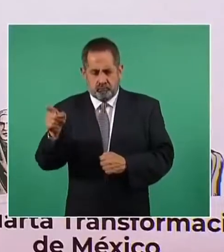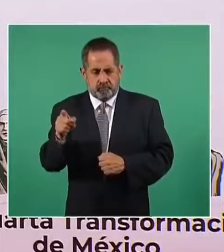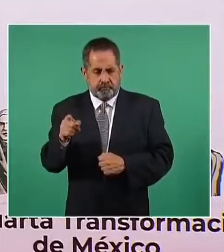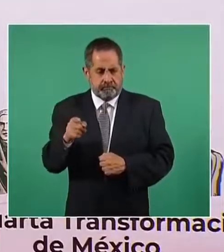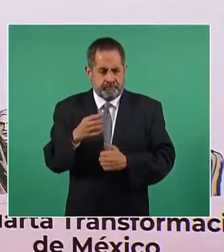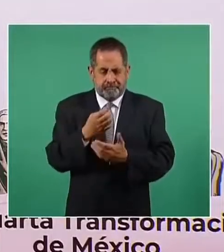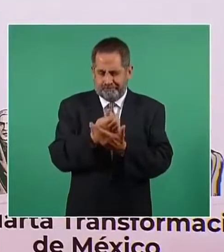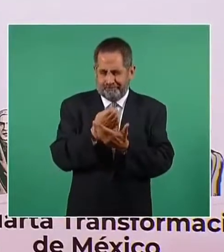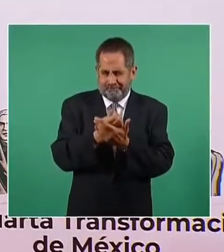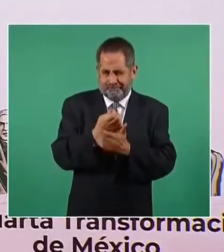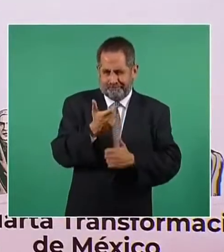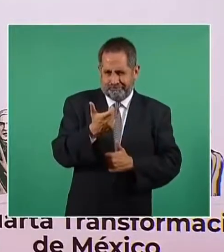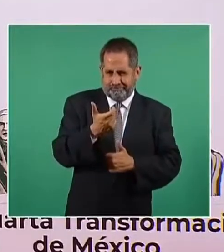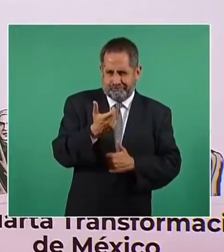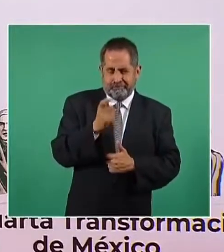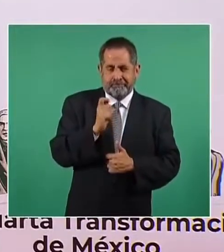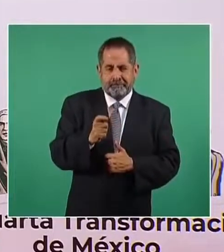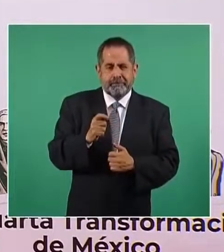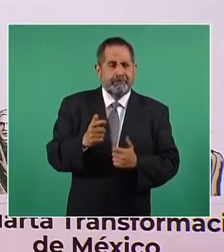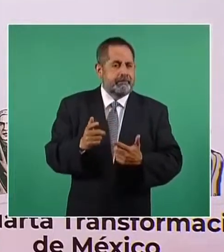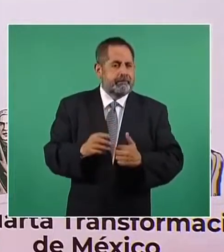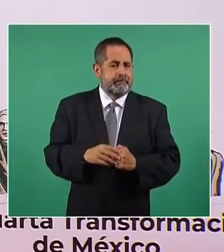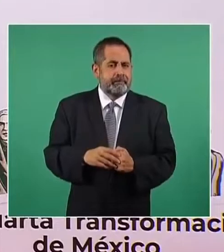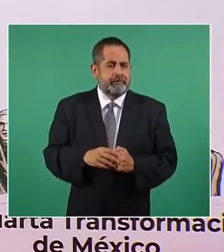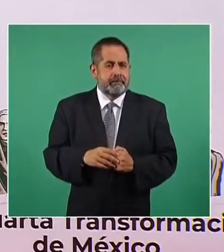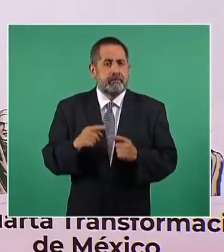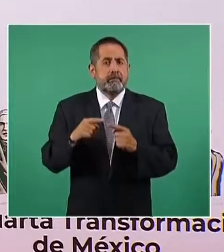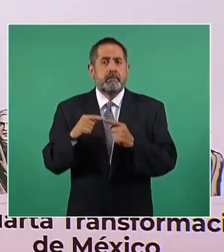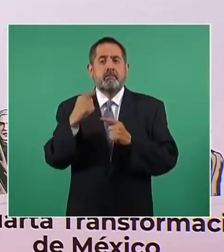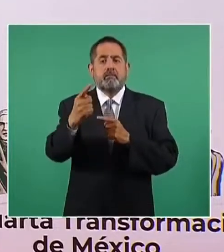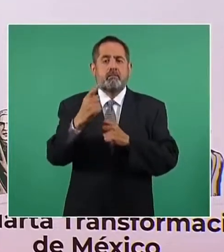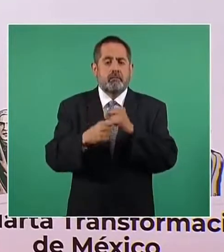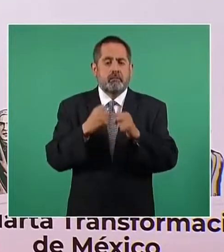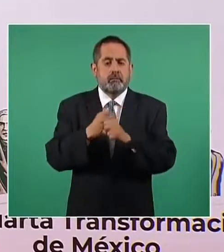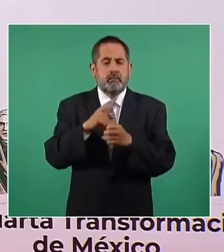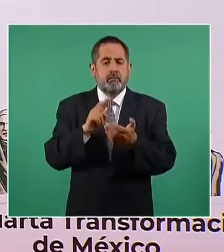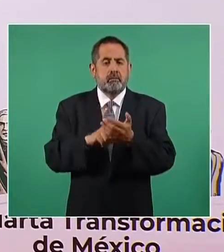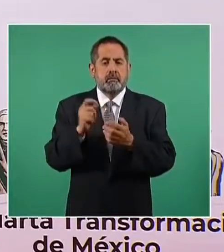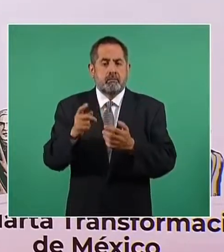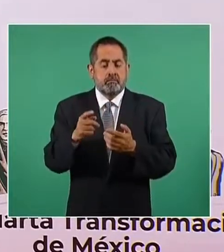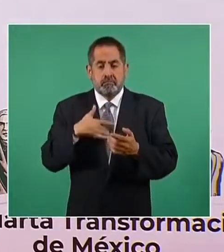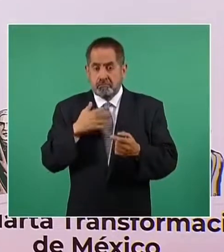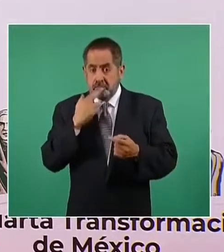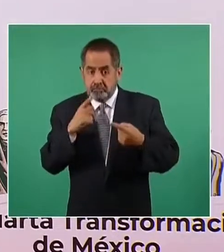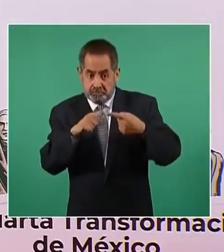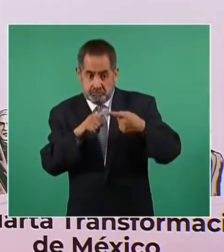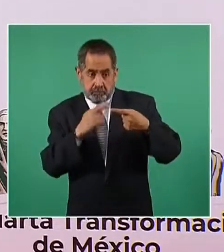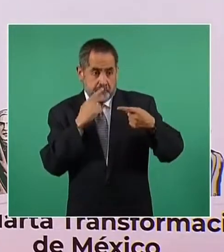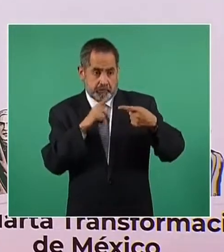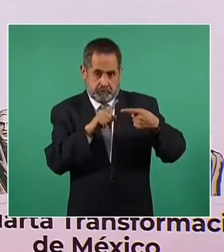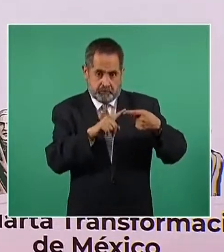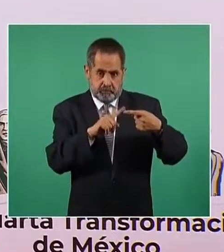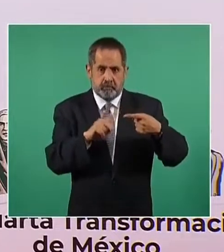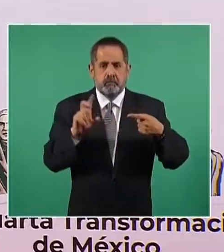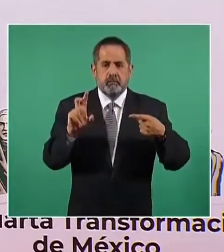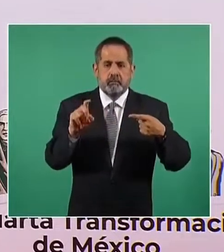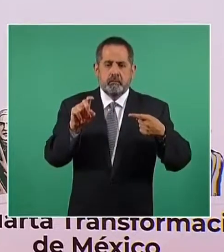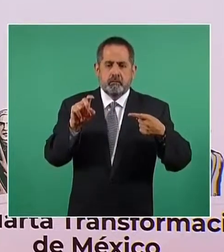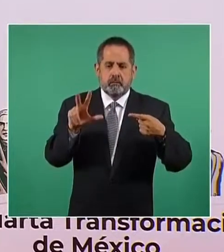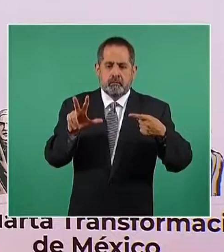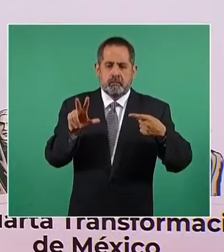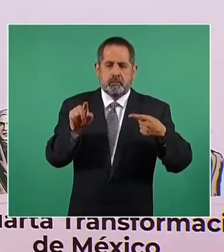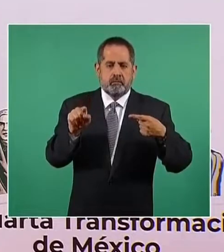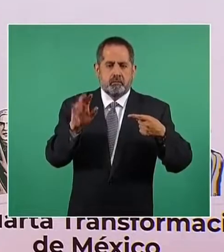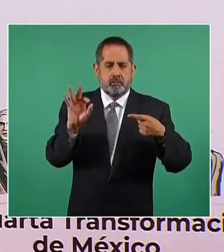4T no es una revolución, solo las revoluciones pueden cambiar las cosas así, rápido y a fondo. Ahora, el